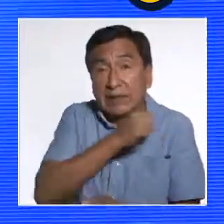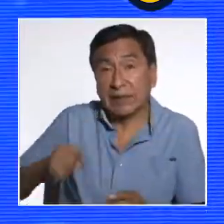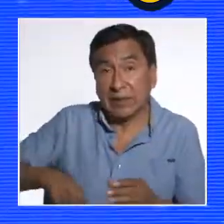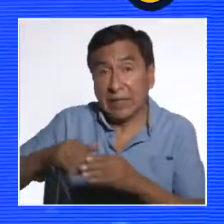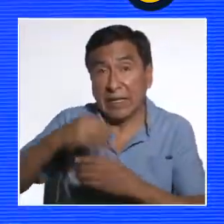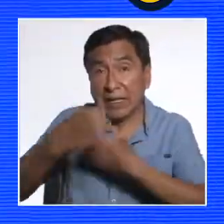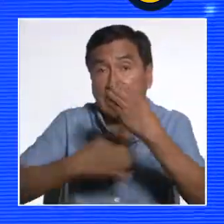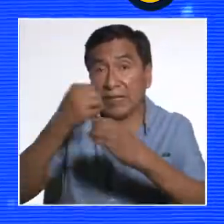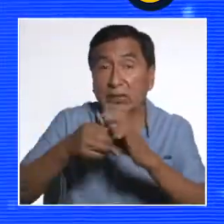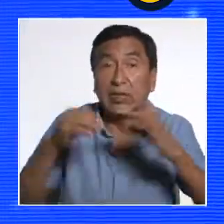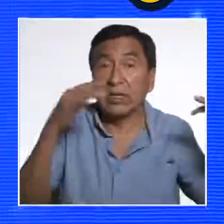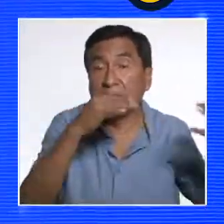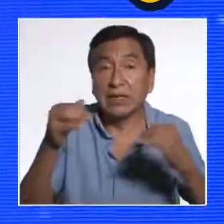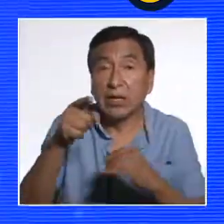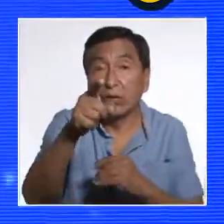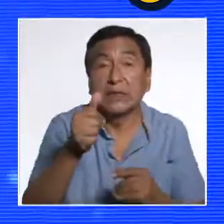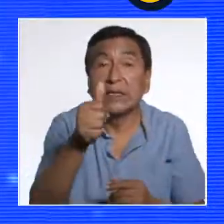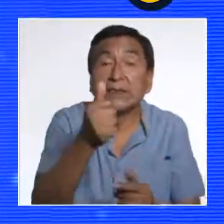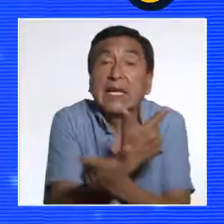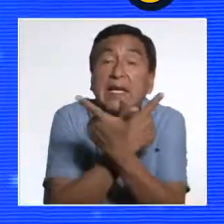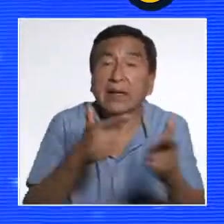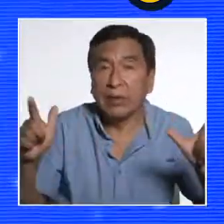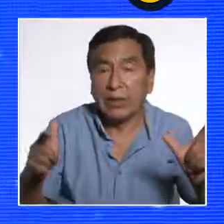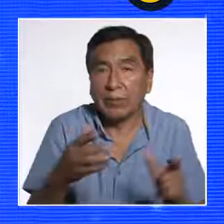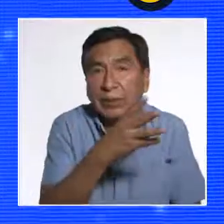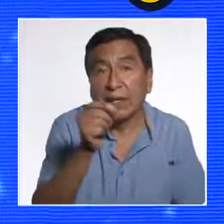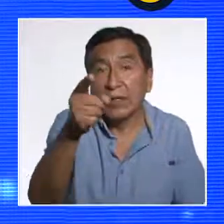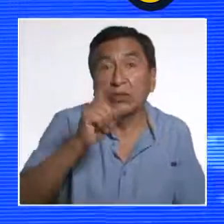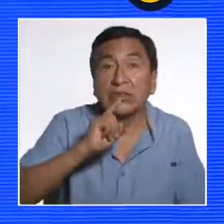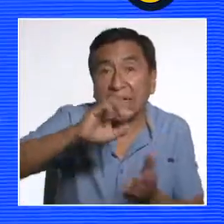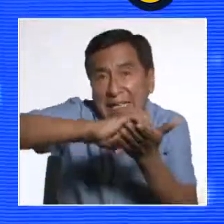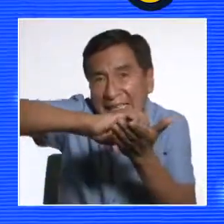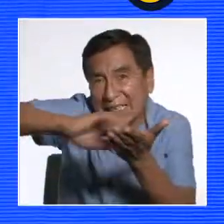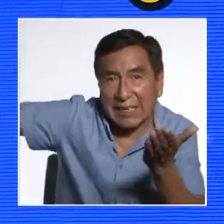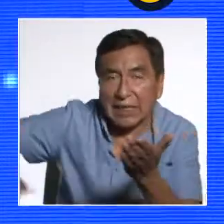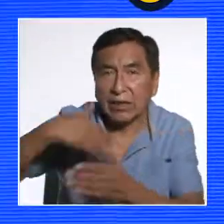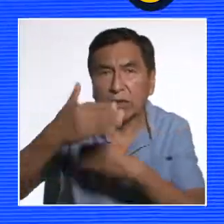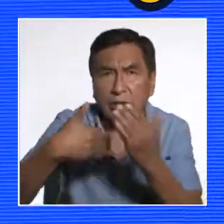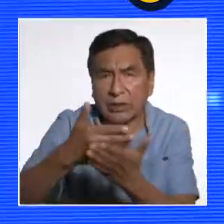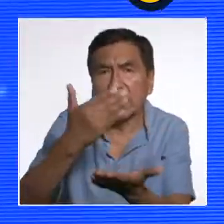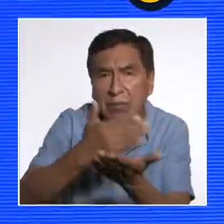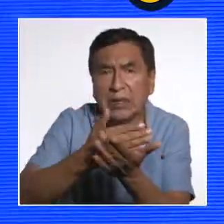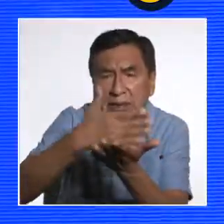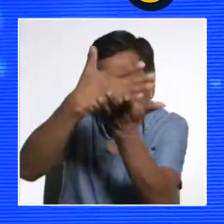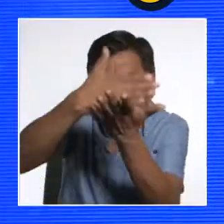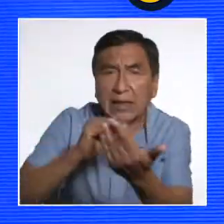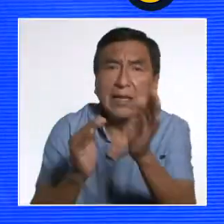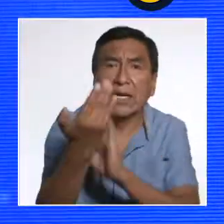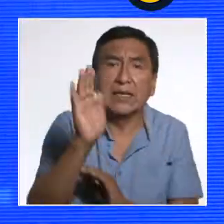grito de guerra, usted se libera y usted quita lo que se está anteponiendo delante